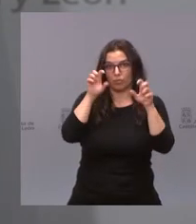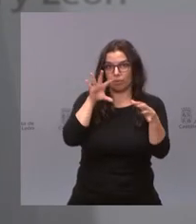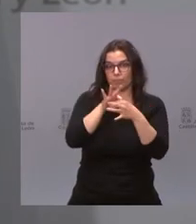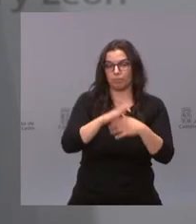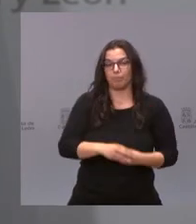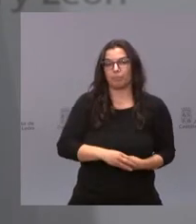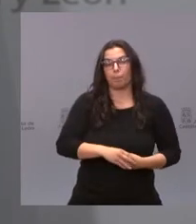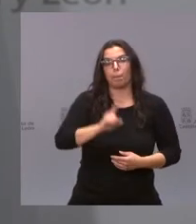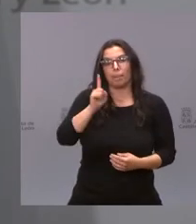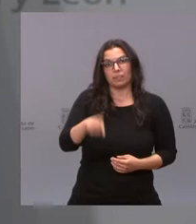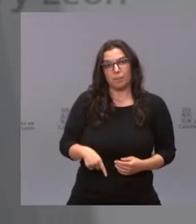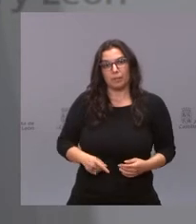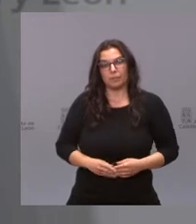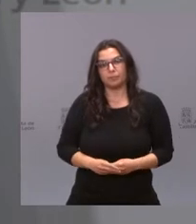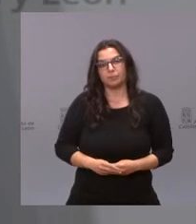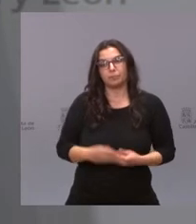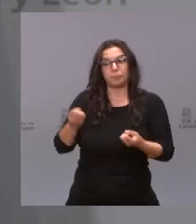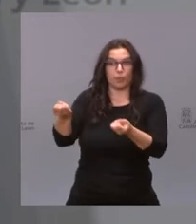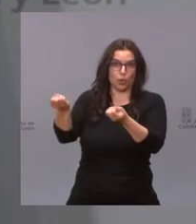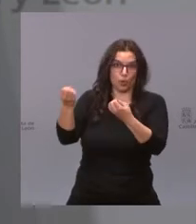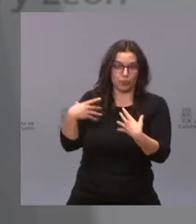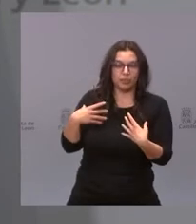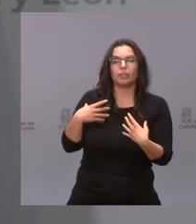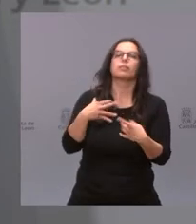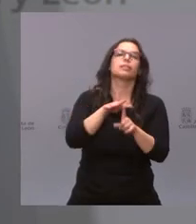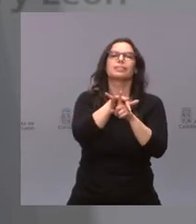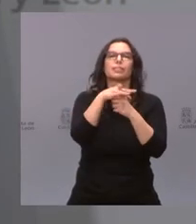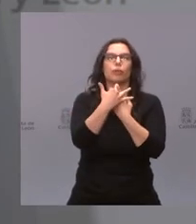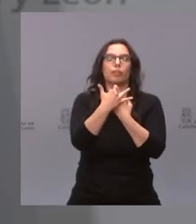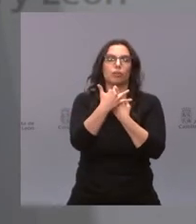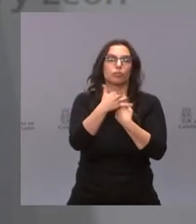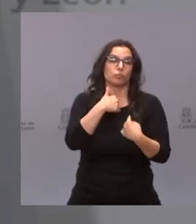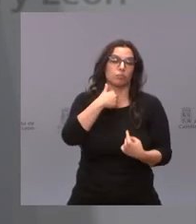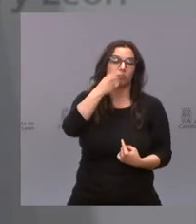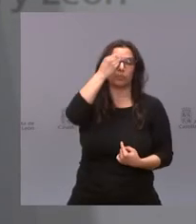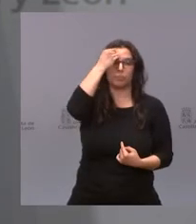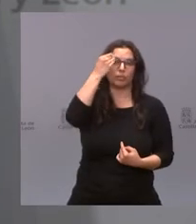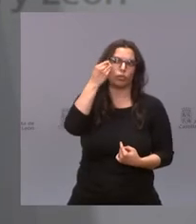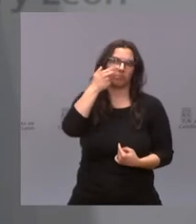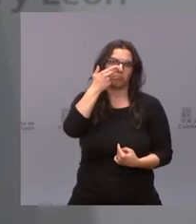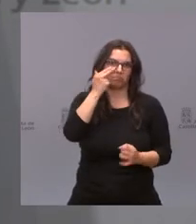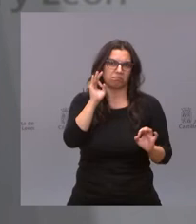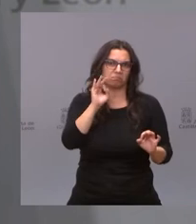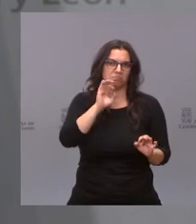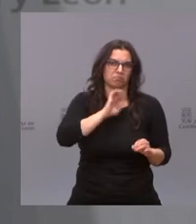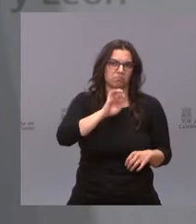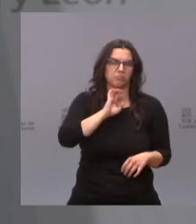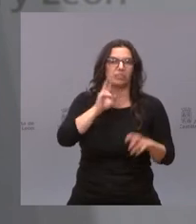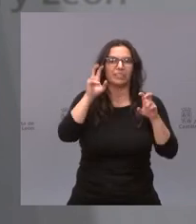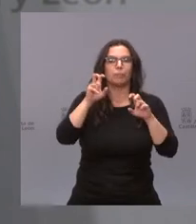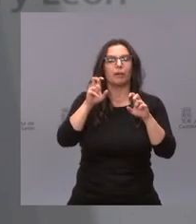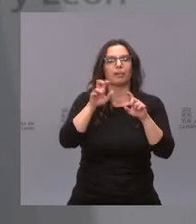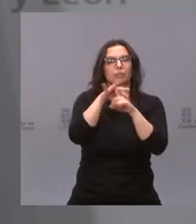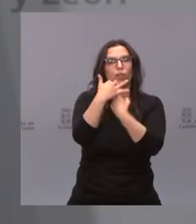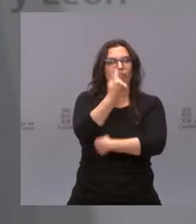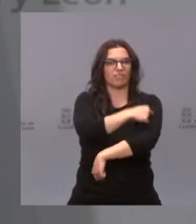y también se nos ha comentado la situación, y creo que es de especial interés, de la campaña de